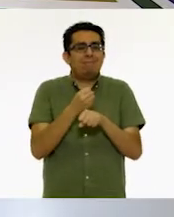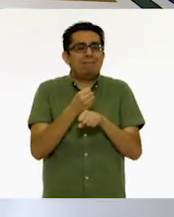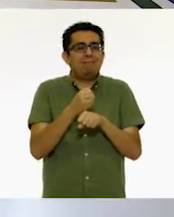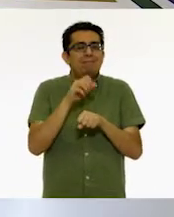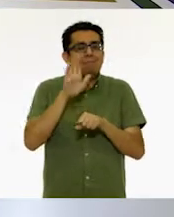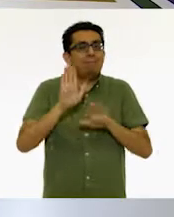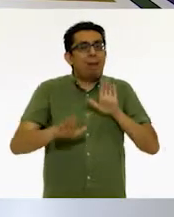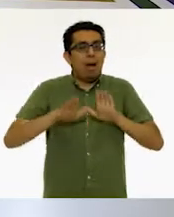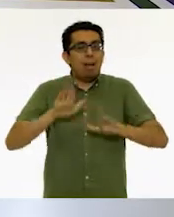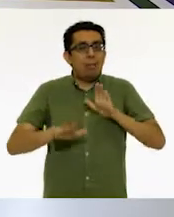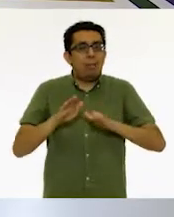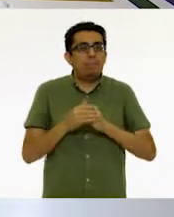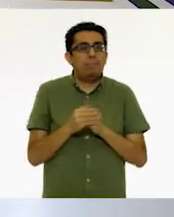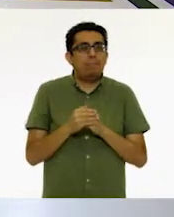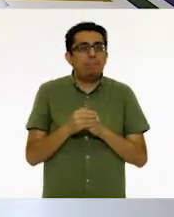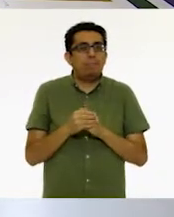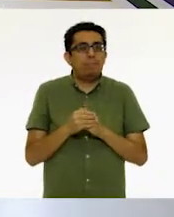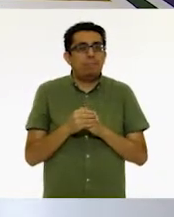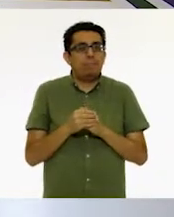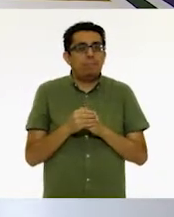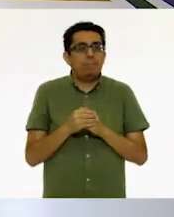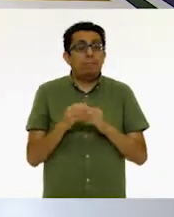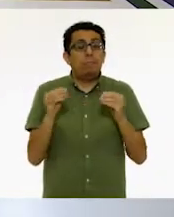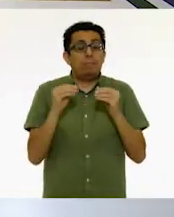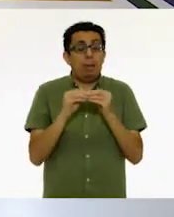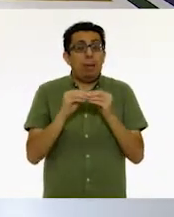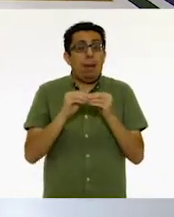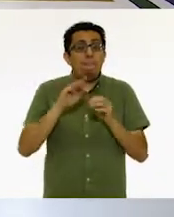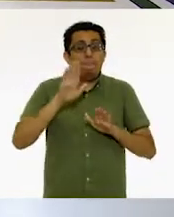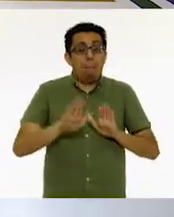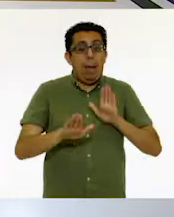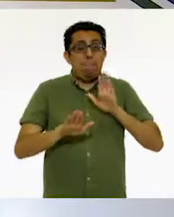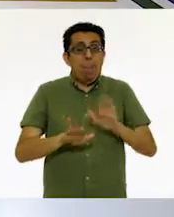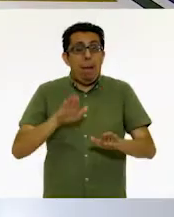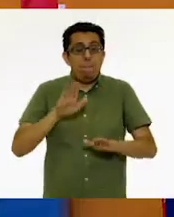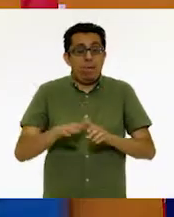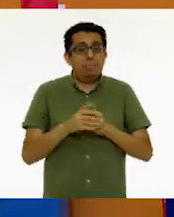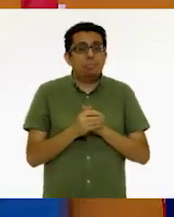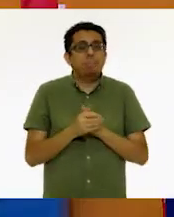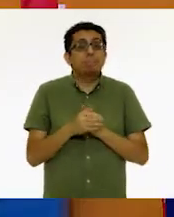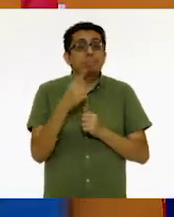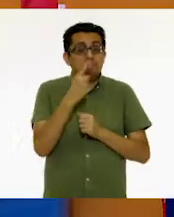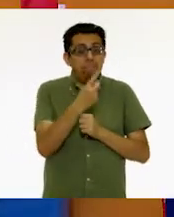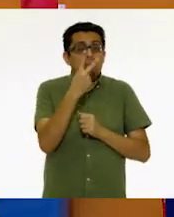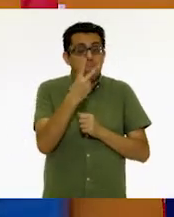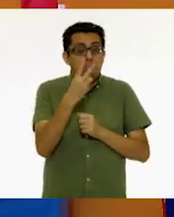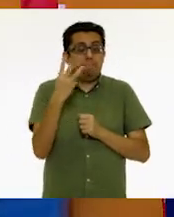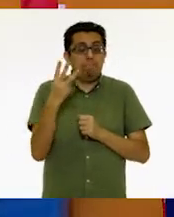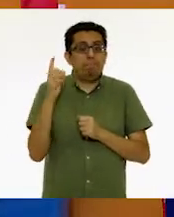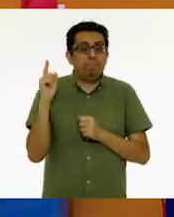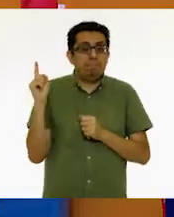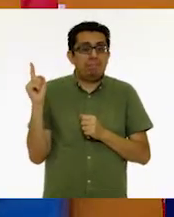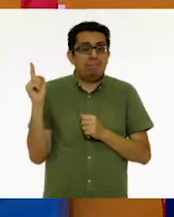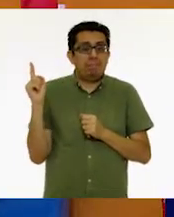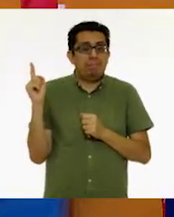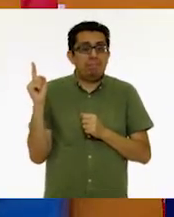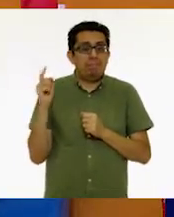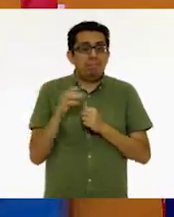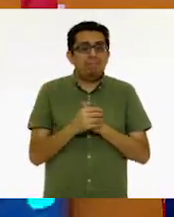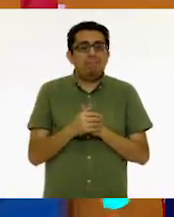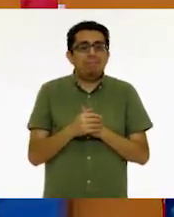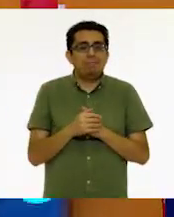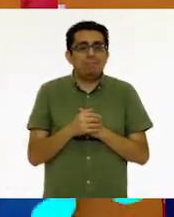Ok, entonces es pica, pa, pa, pa. Ajá. Ok, una, dos, tres. Pica